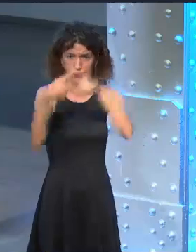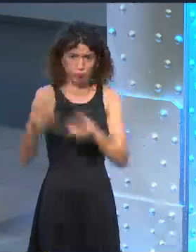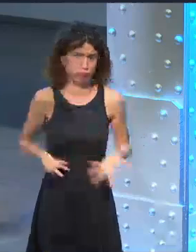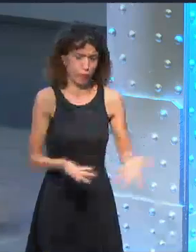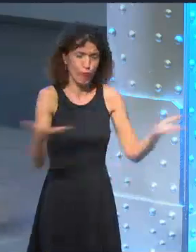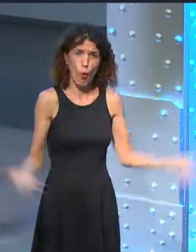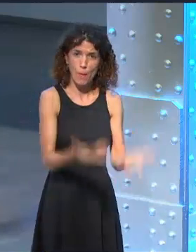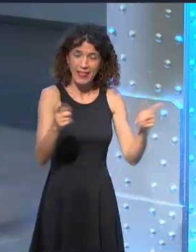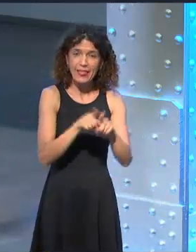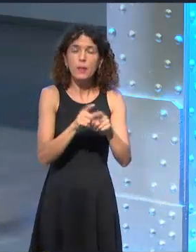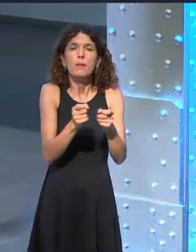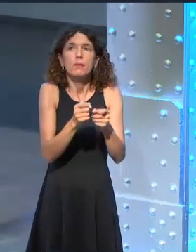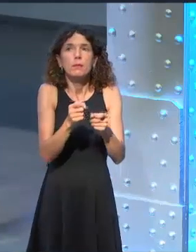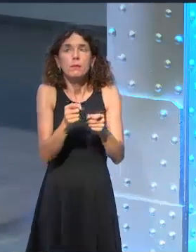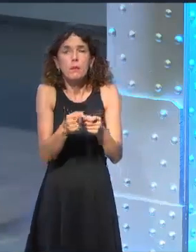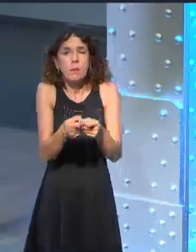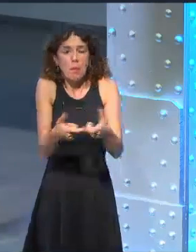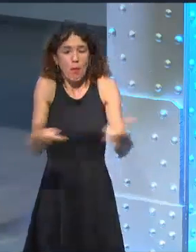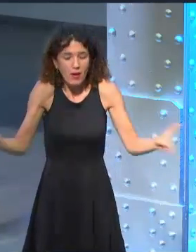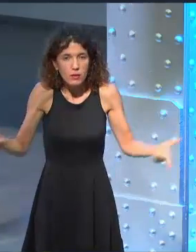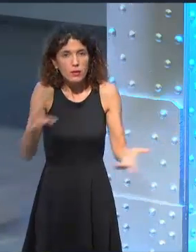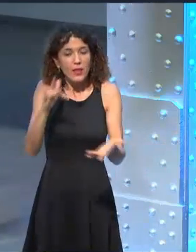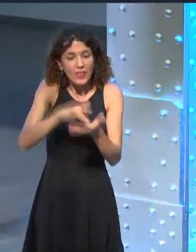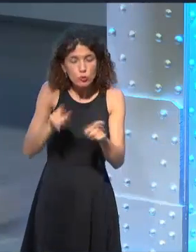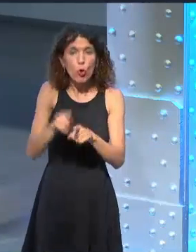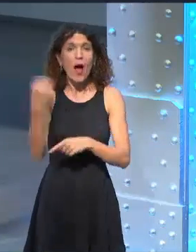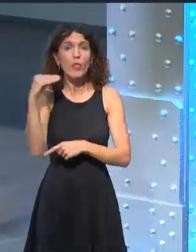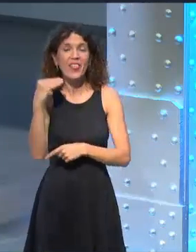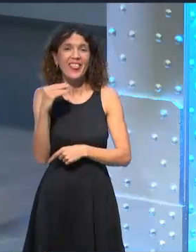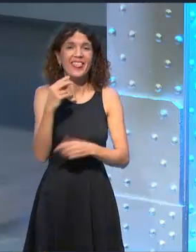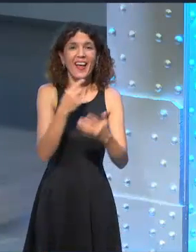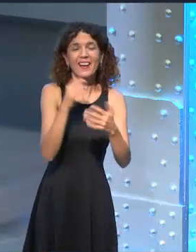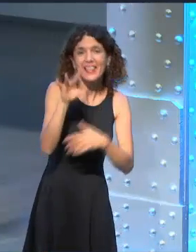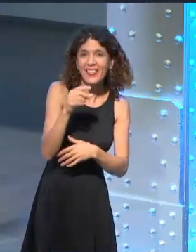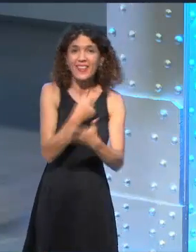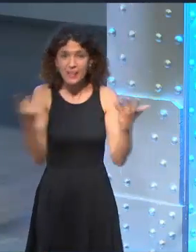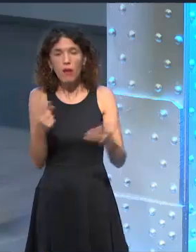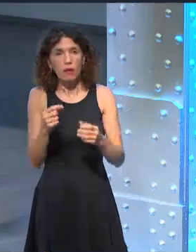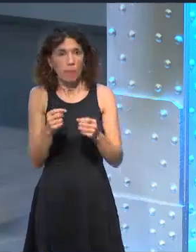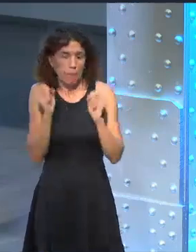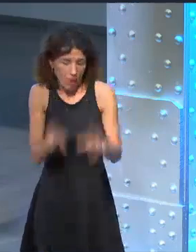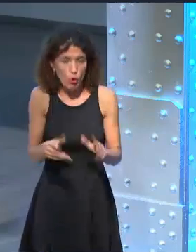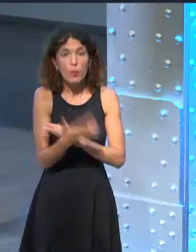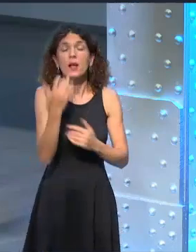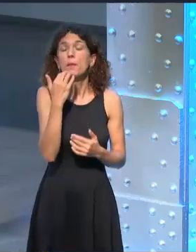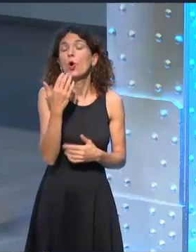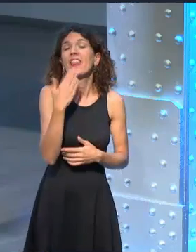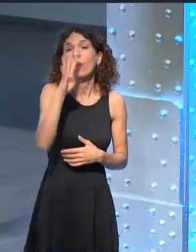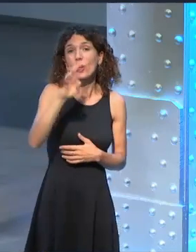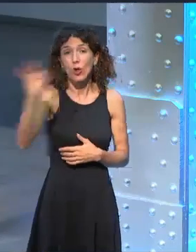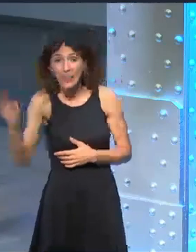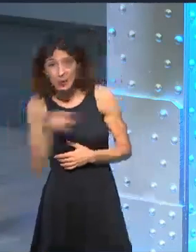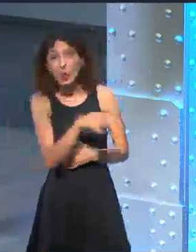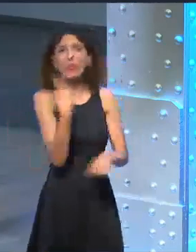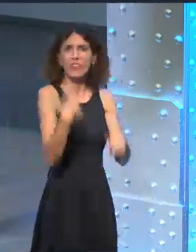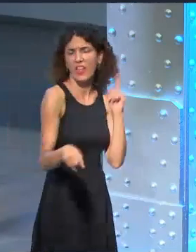que se incrementa a medida que se adentran más en la adolescencia. Es decir, que, por ejemplo, ya cuando están en cuarto de la ESO,